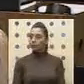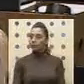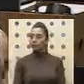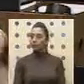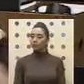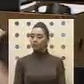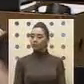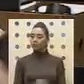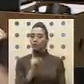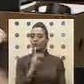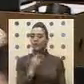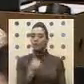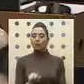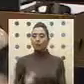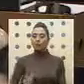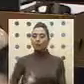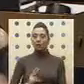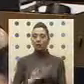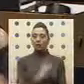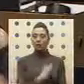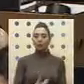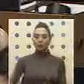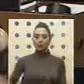Y finalmente, señor presidente,